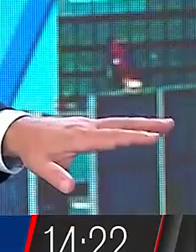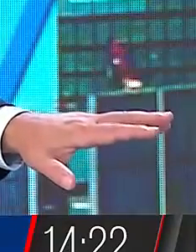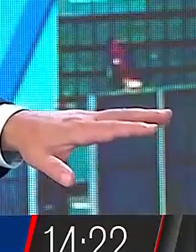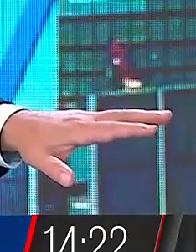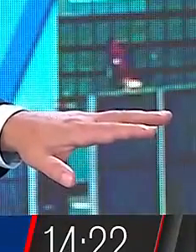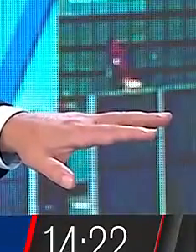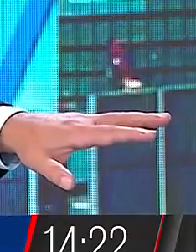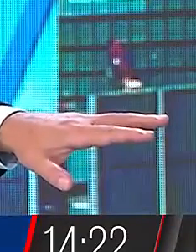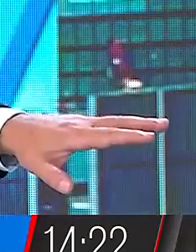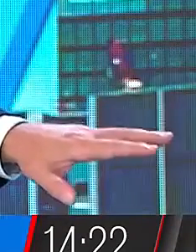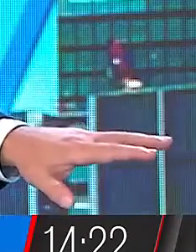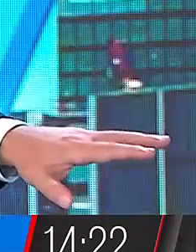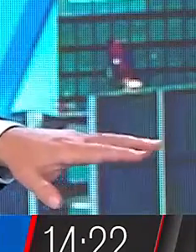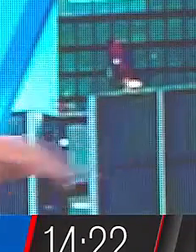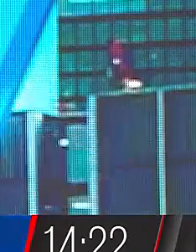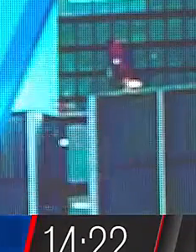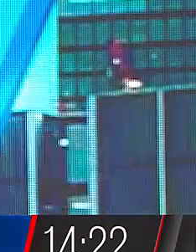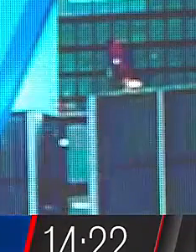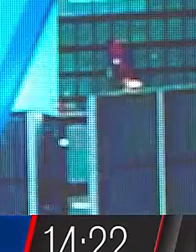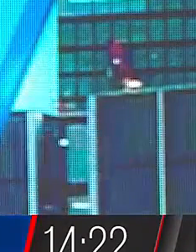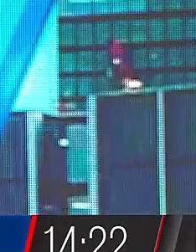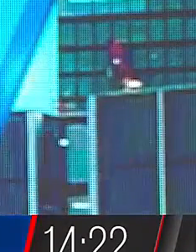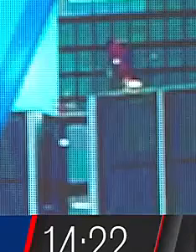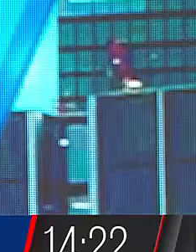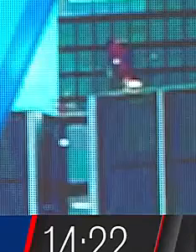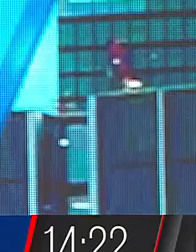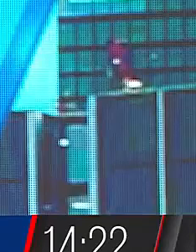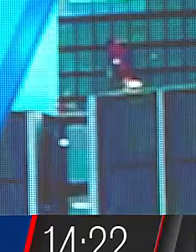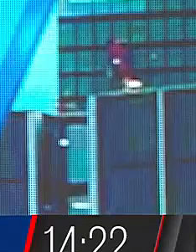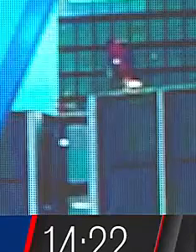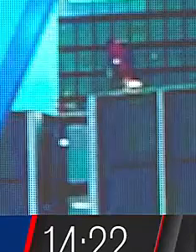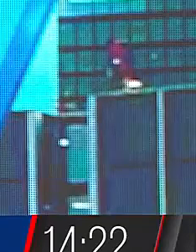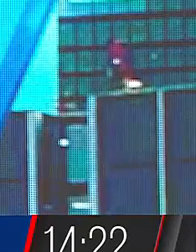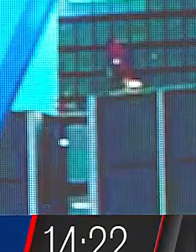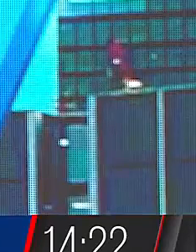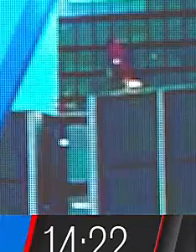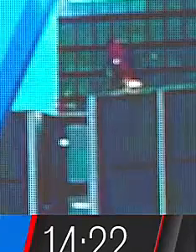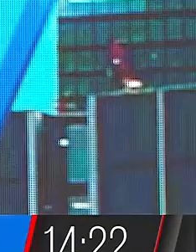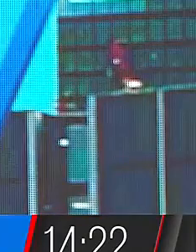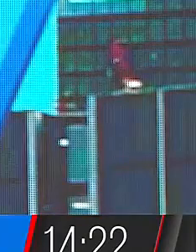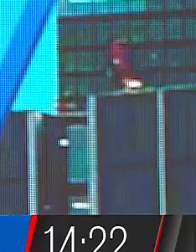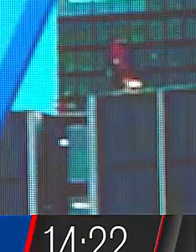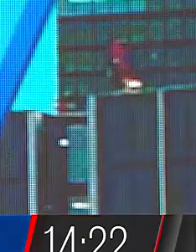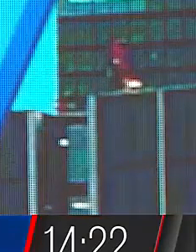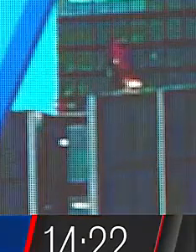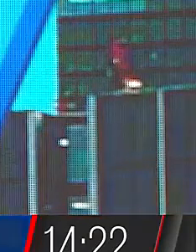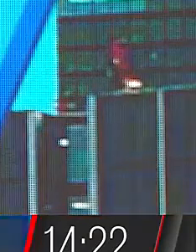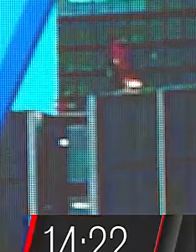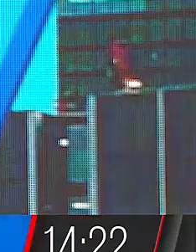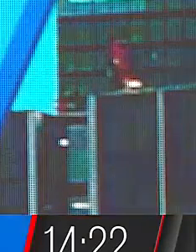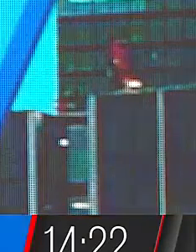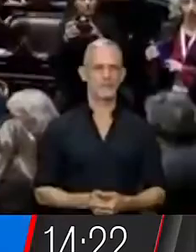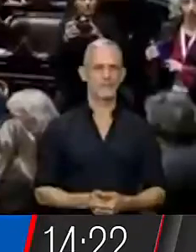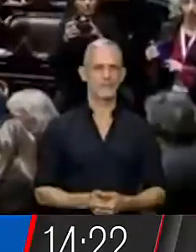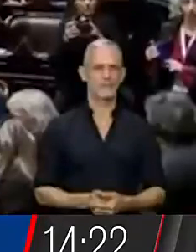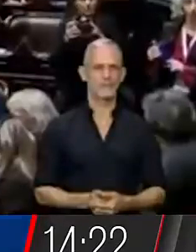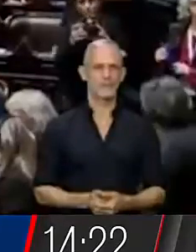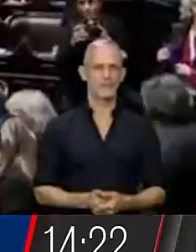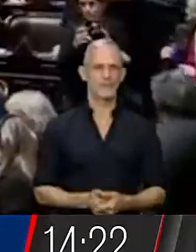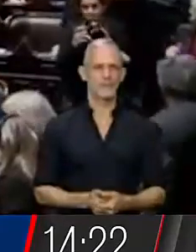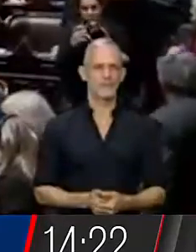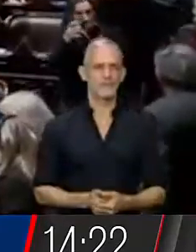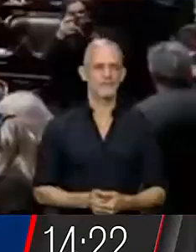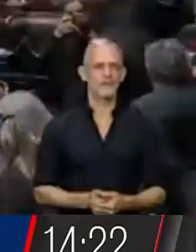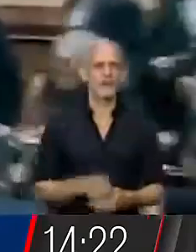a los jueces. Pero veamos el homenaje que pide la diputada a los Penato a su colega.